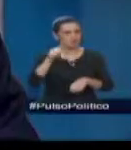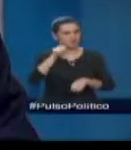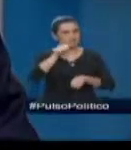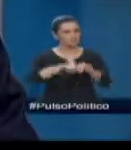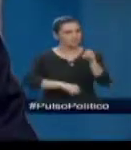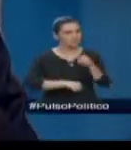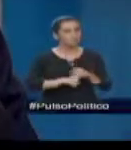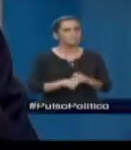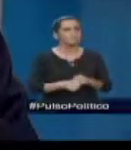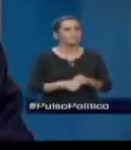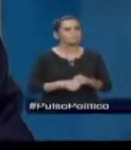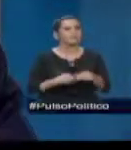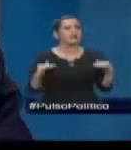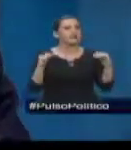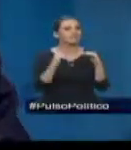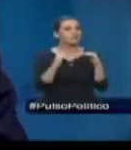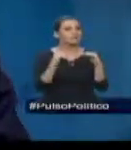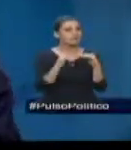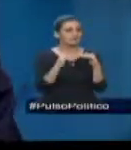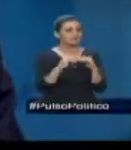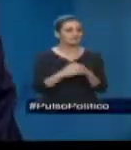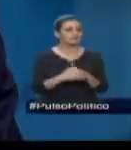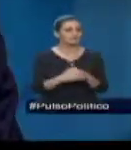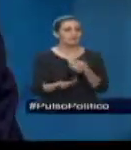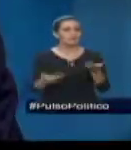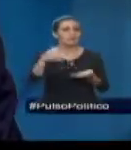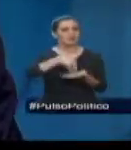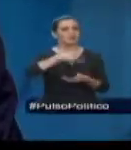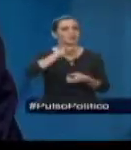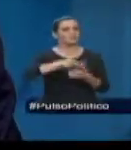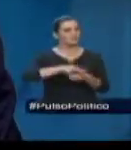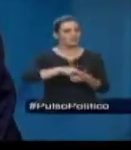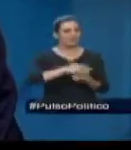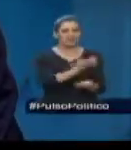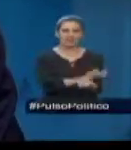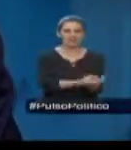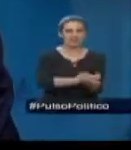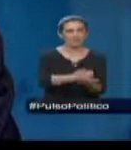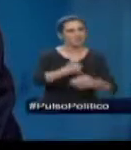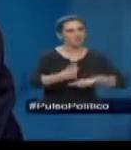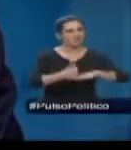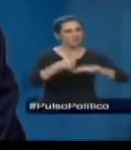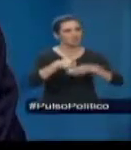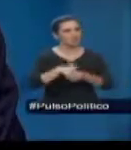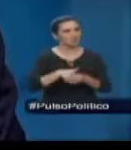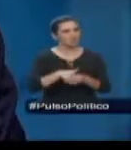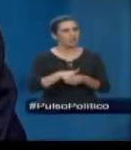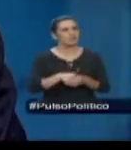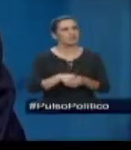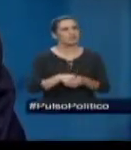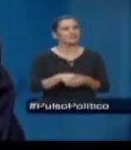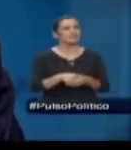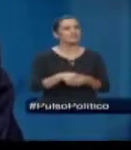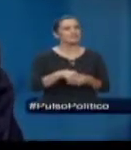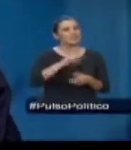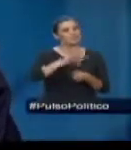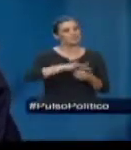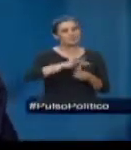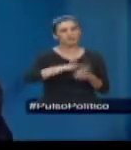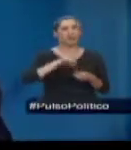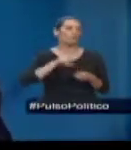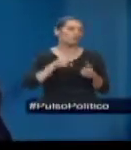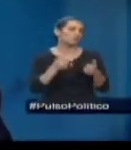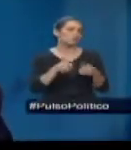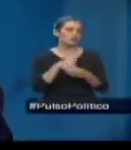a la democracia en sí la reelección de indefinida de autoridades en un sistema de elección popular no ha sido saludable